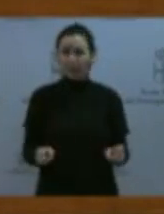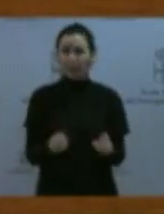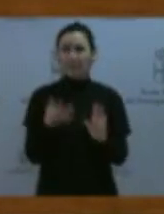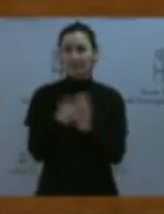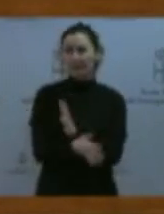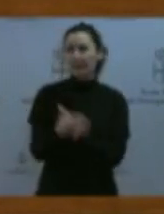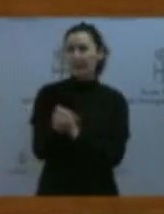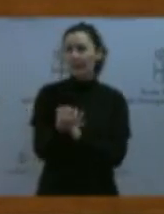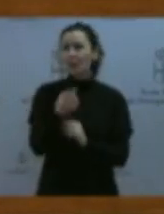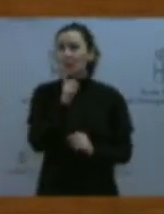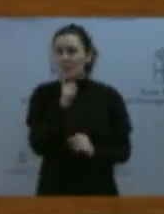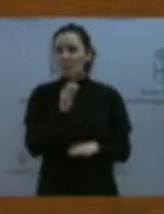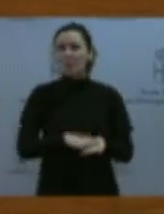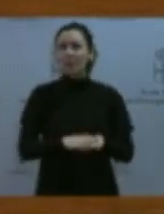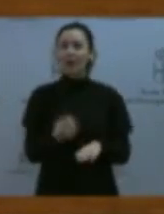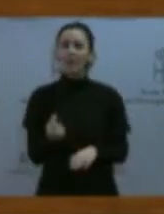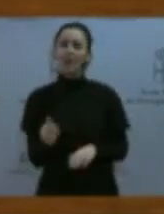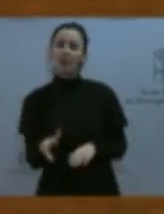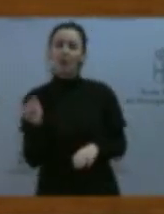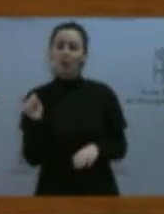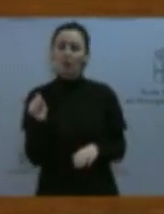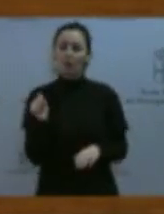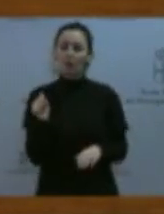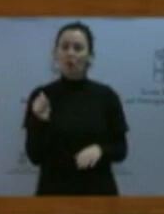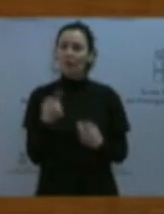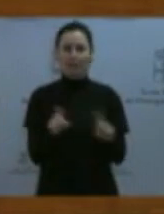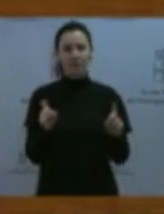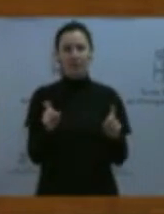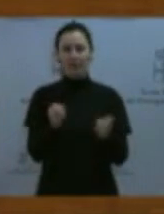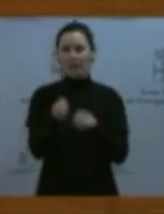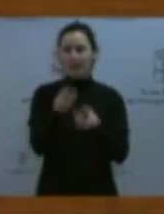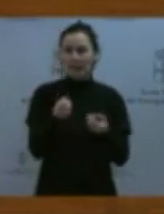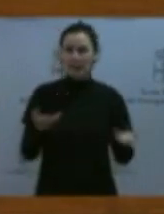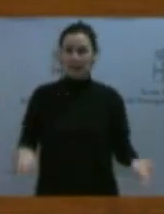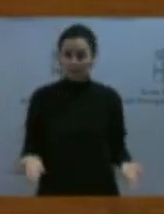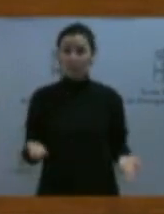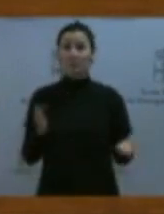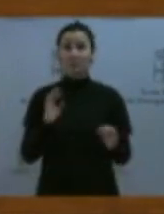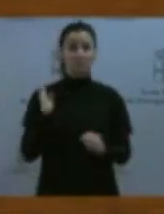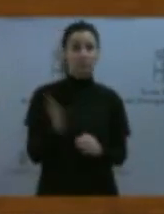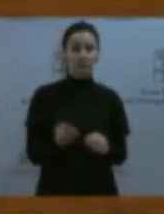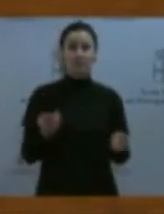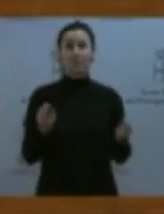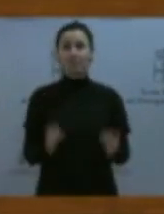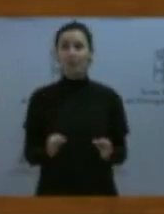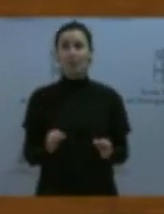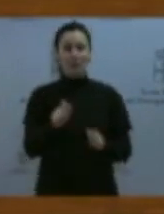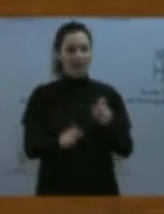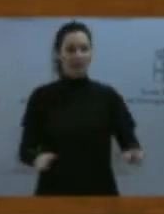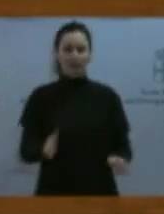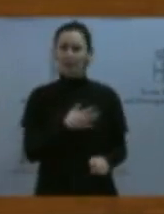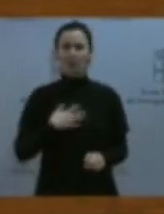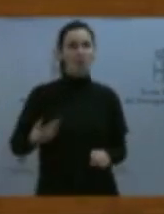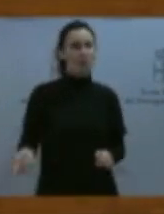decisión. Las conductas de los cargos públicos, censuradas por el conjunto de la sociedad, no son en muchos casos delictivas o